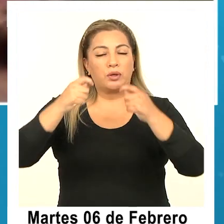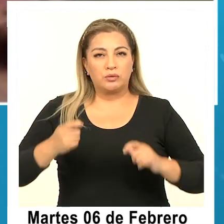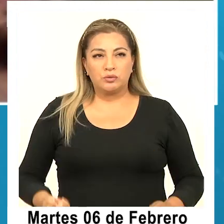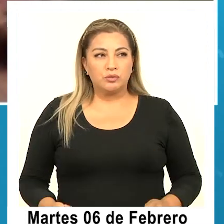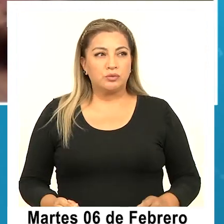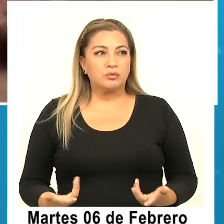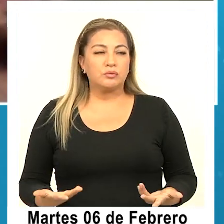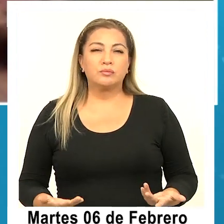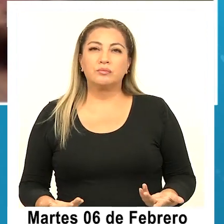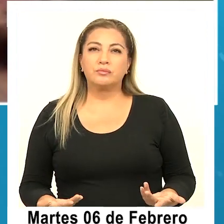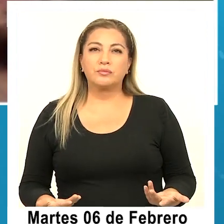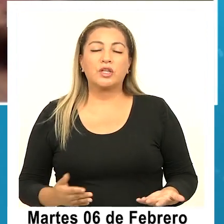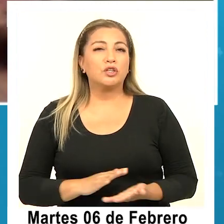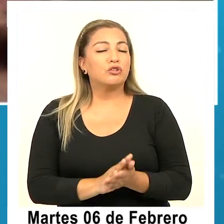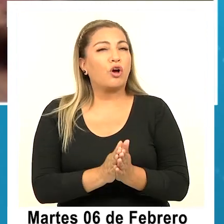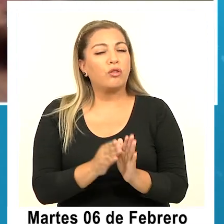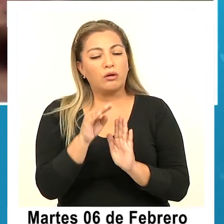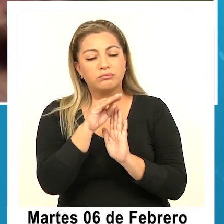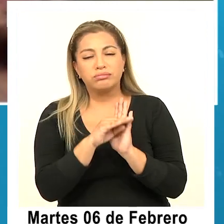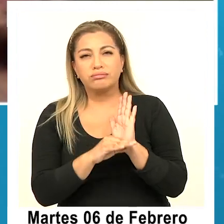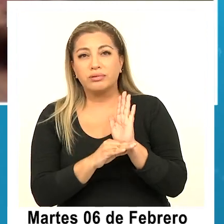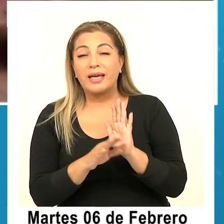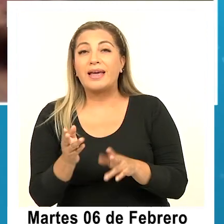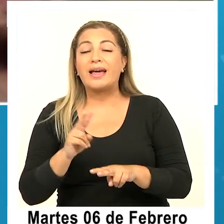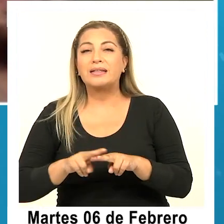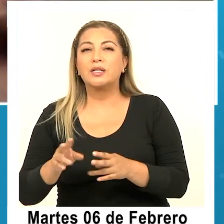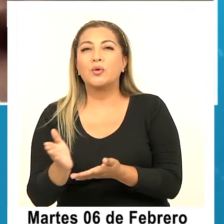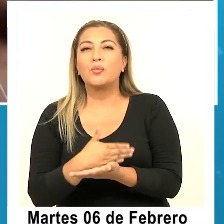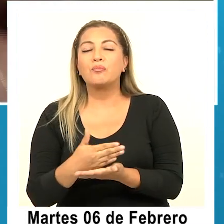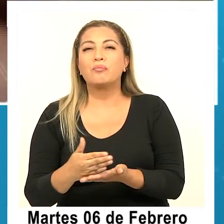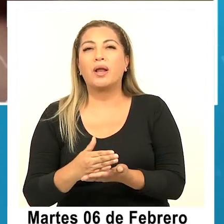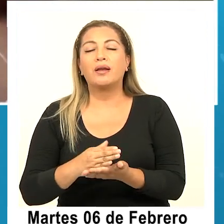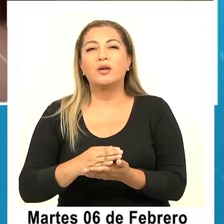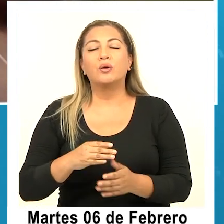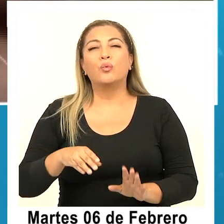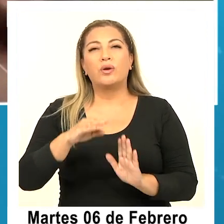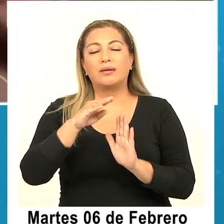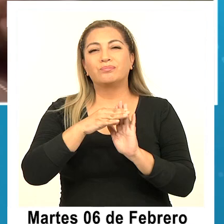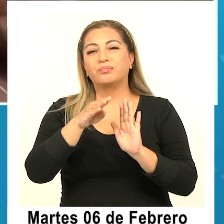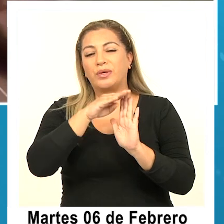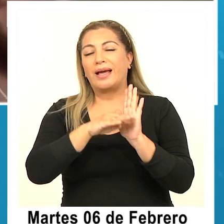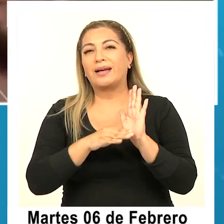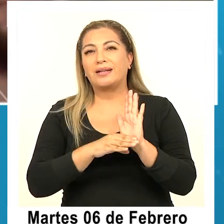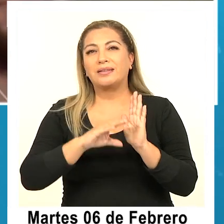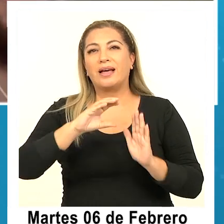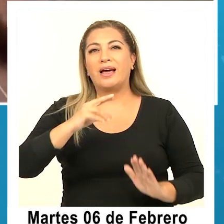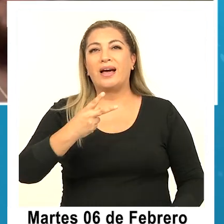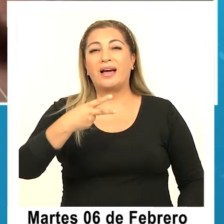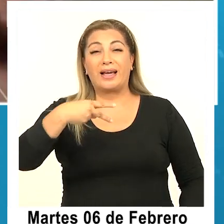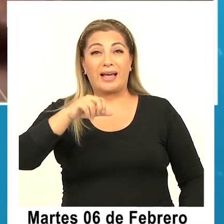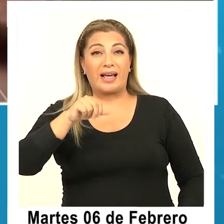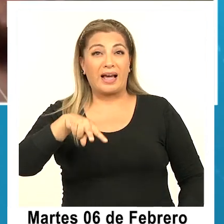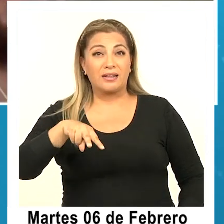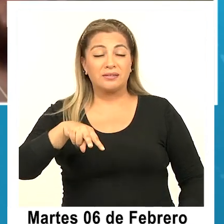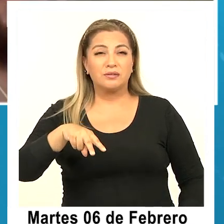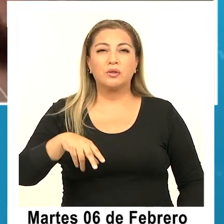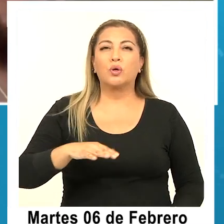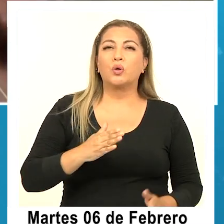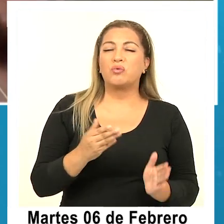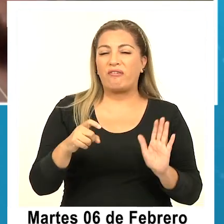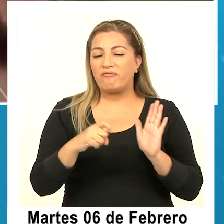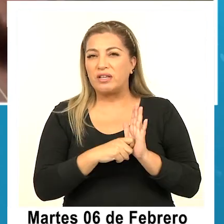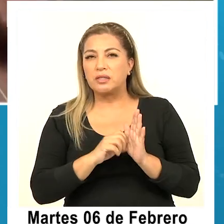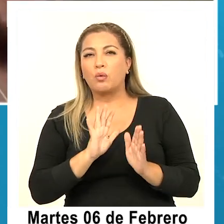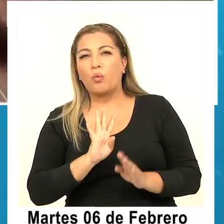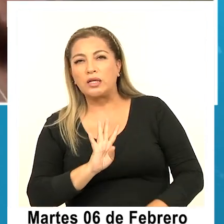con ítem bien claramente definido y con un plan, una carta Gantt sobre 4, 5, 10 años para saber